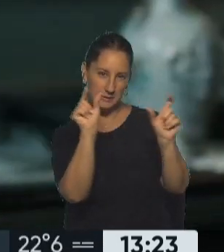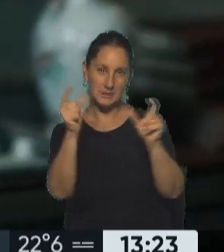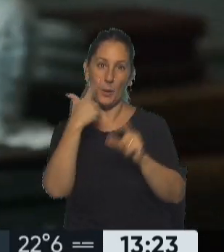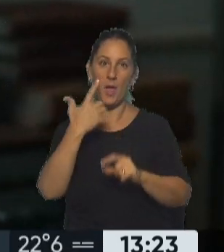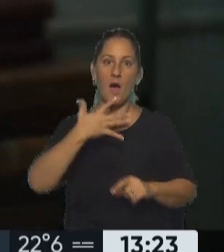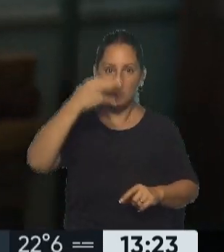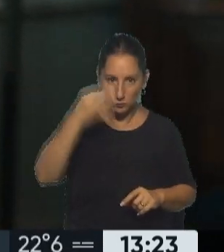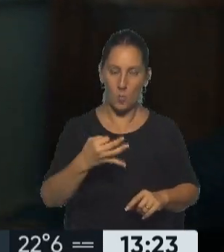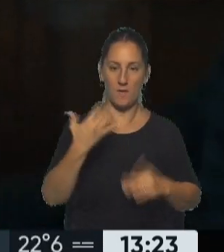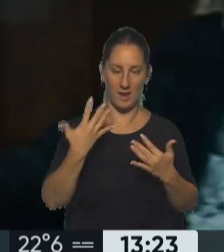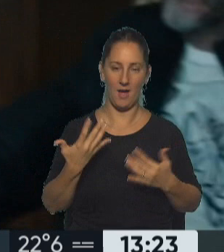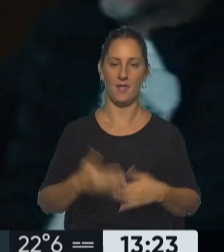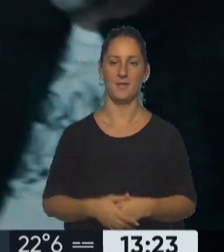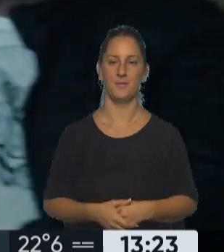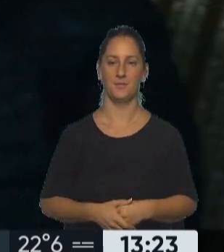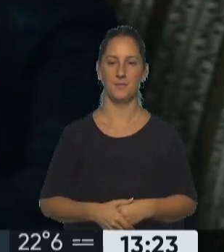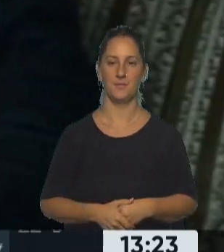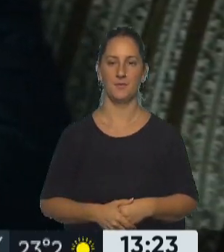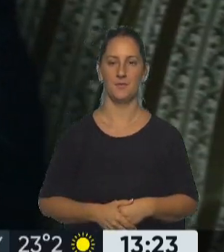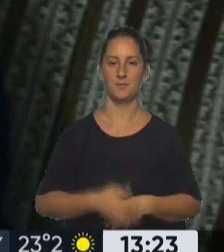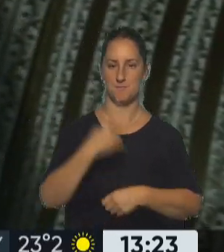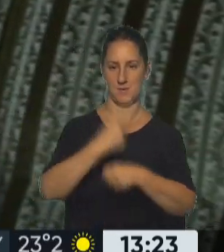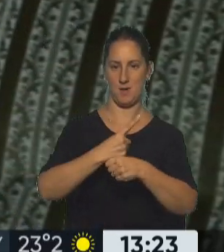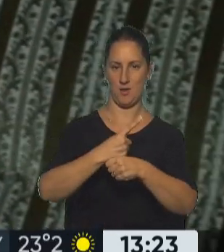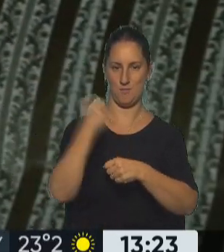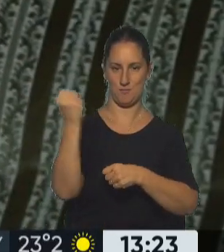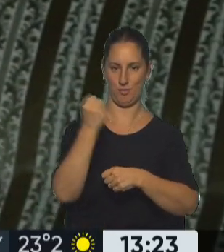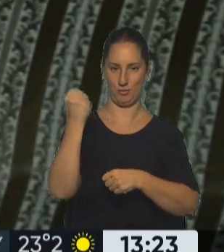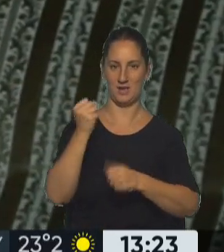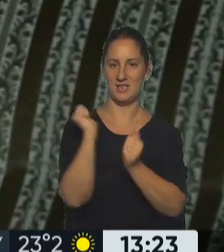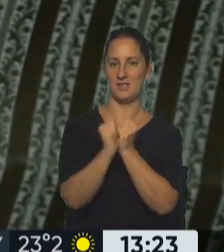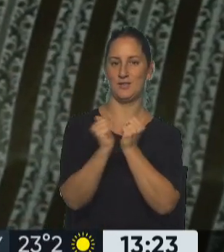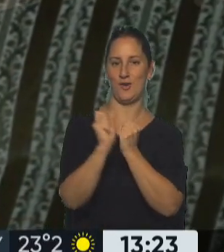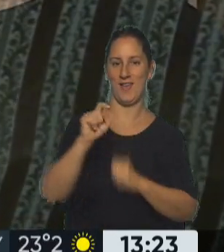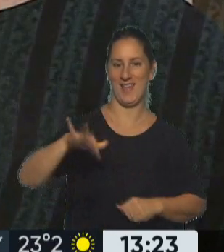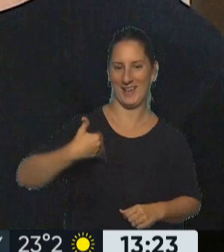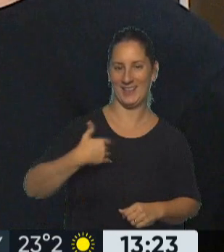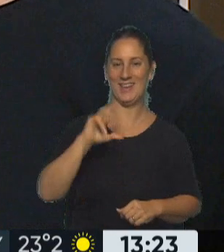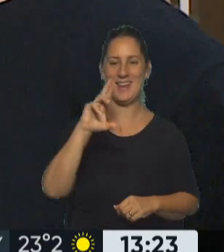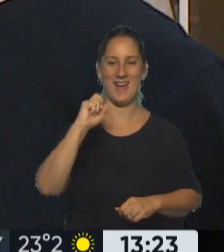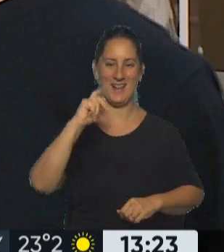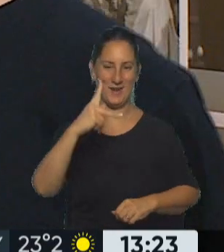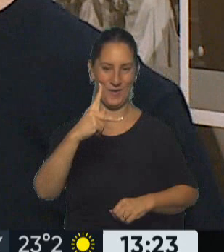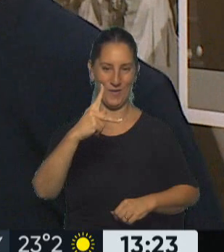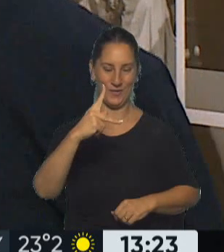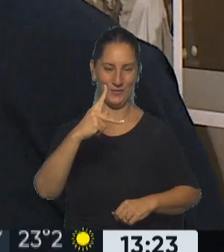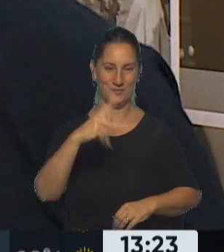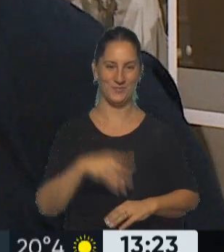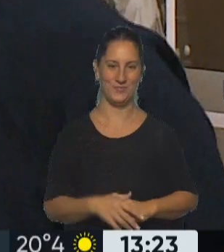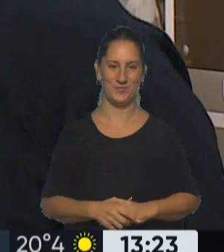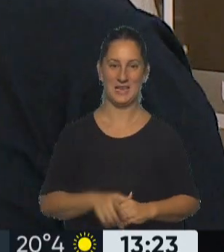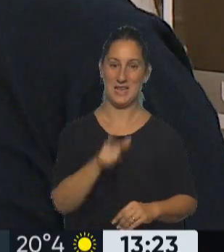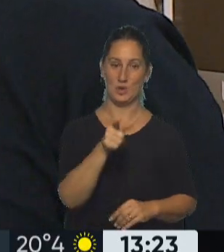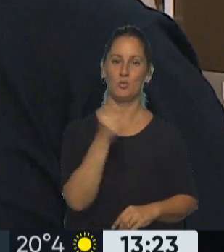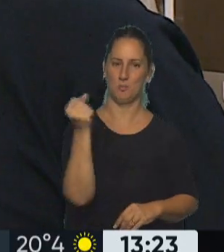sonaran increíble. Entonces priorizábamos eso. La historia argentina, de la historia del rock, digamos, creo que también eso es algo